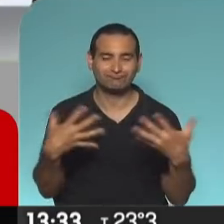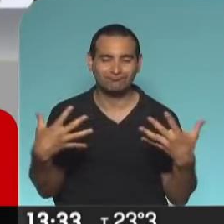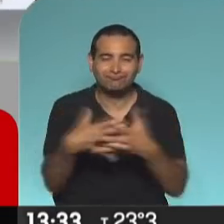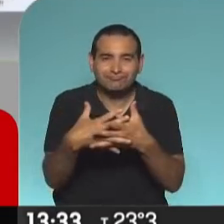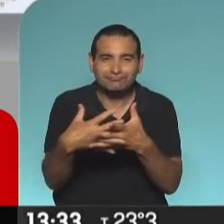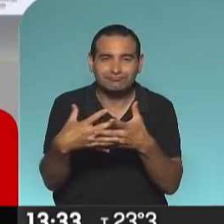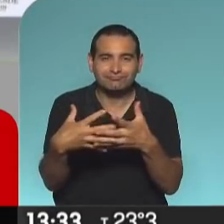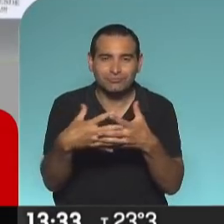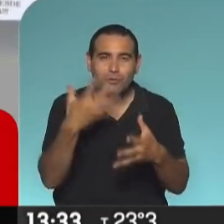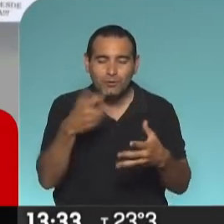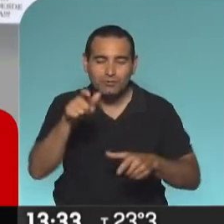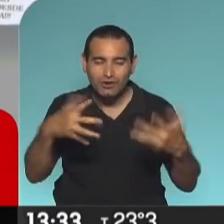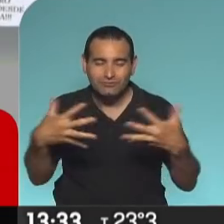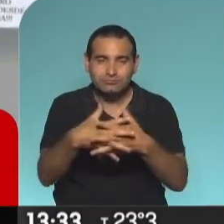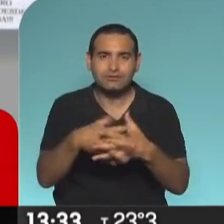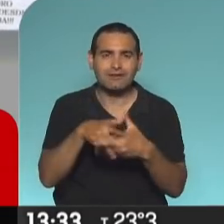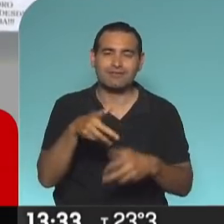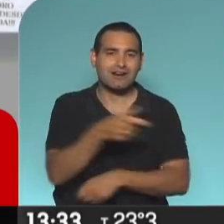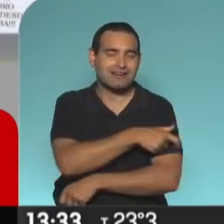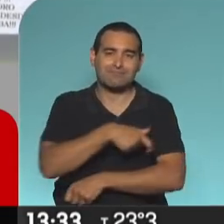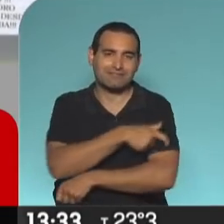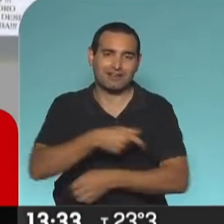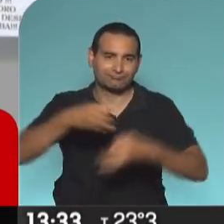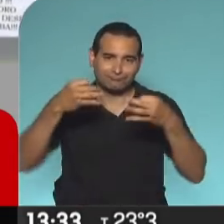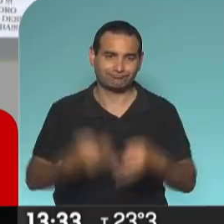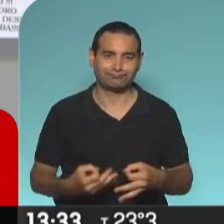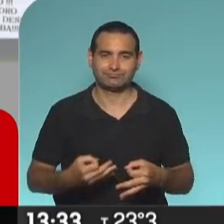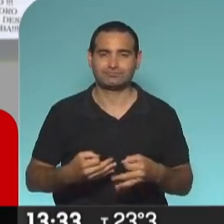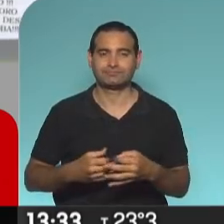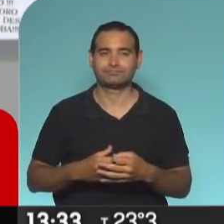integrador, era un capitán con todas las letras.